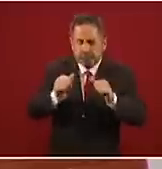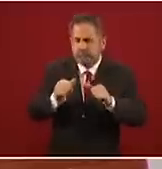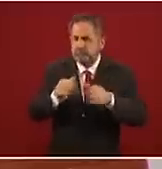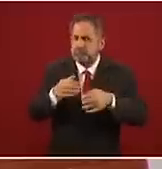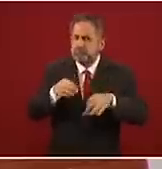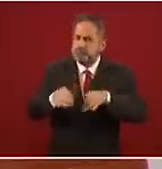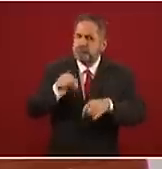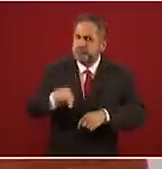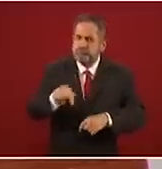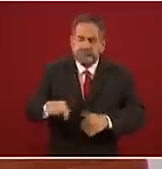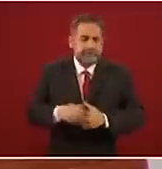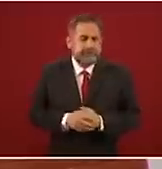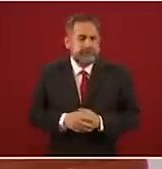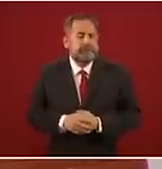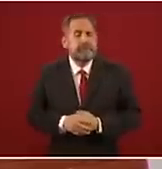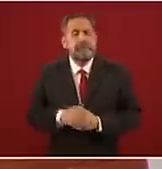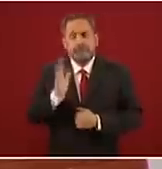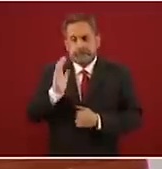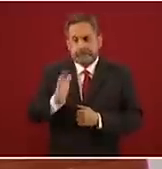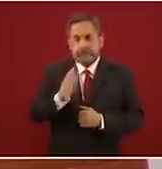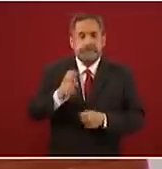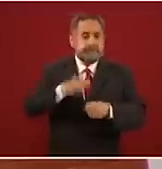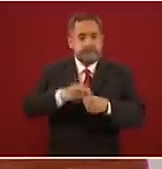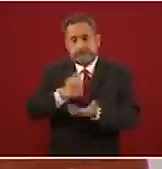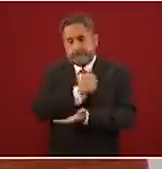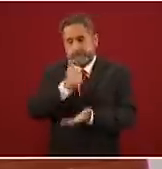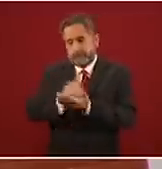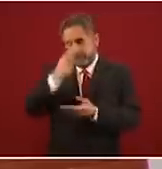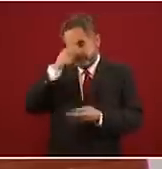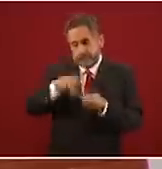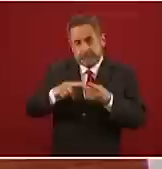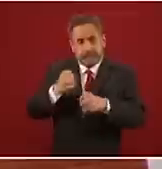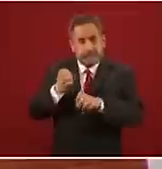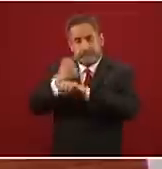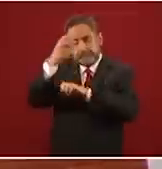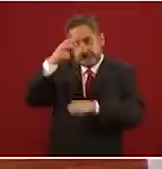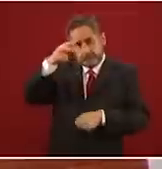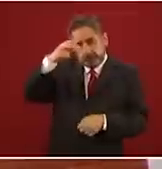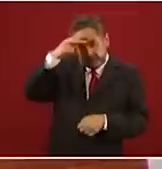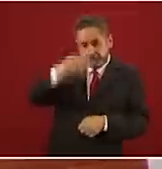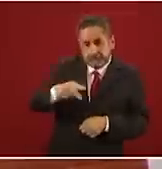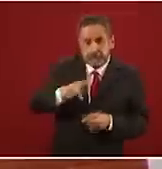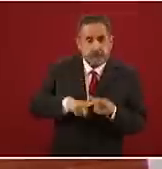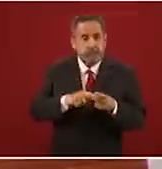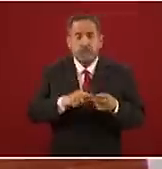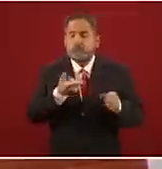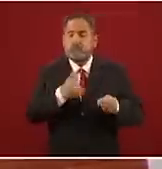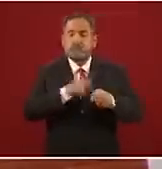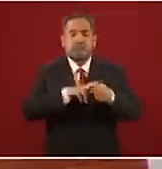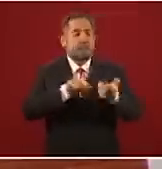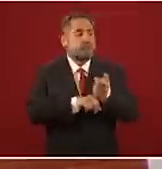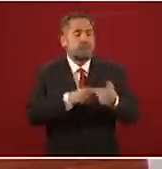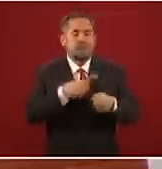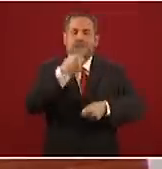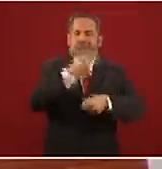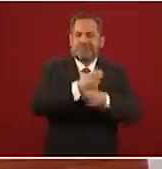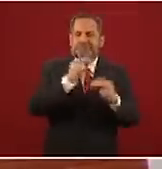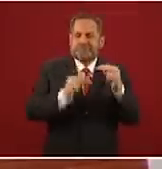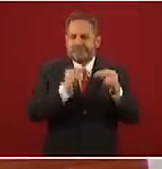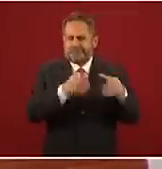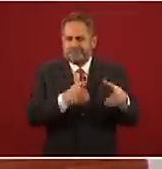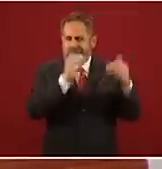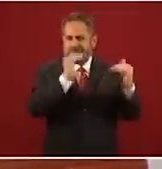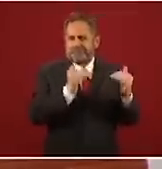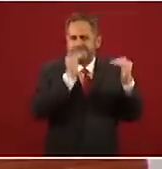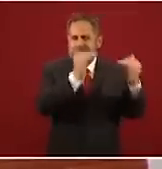momento. Ya lo hicimos en la Ciudad de México y en el Estado de México en las clínicas de primer nivel y estamos en este momento